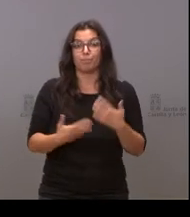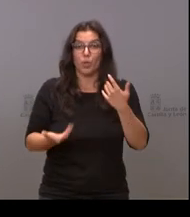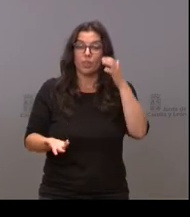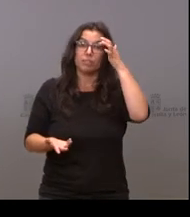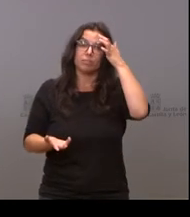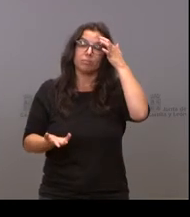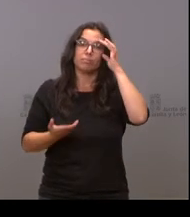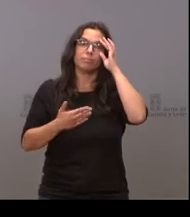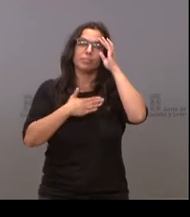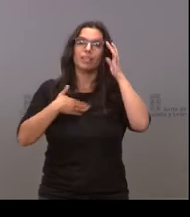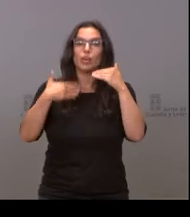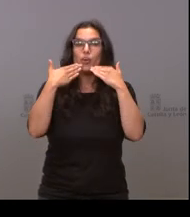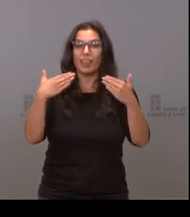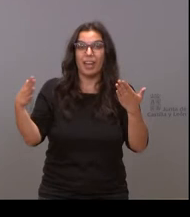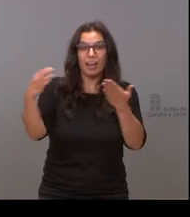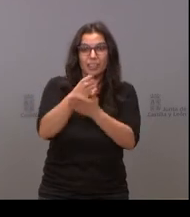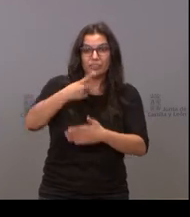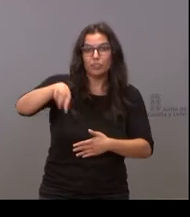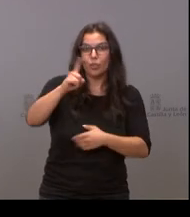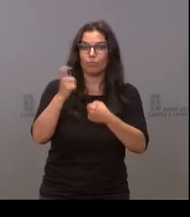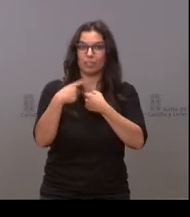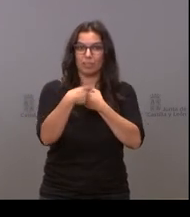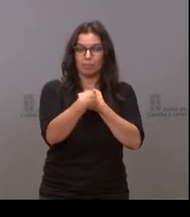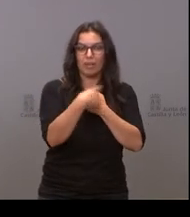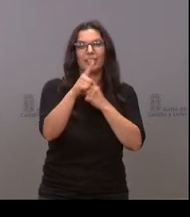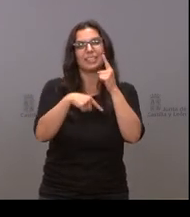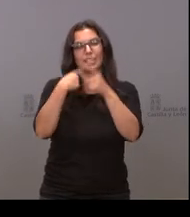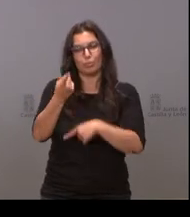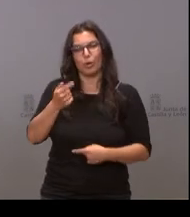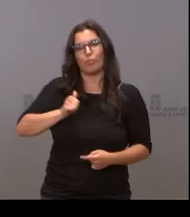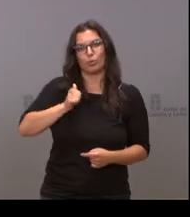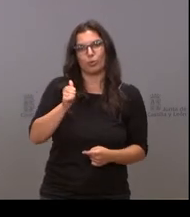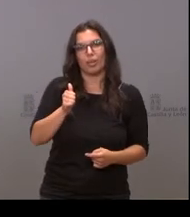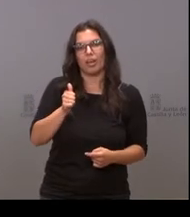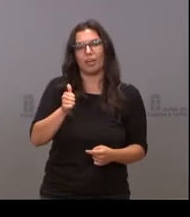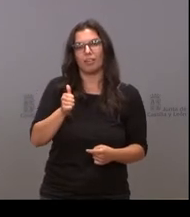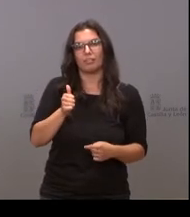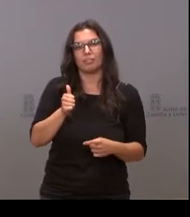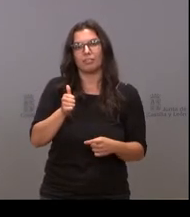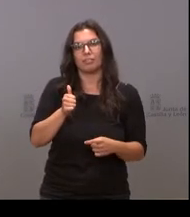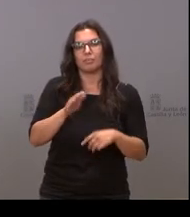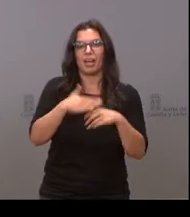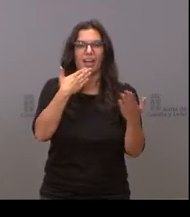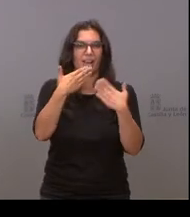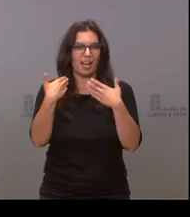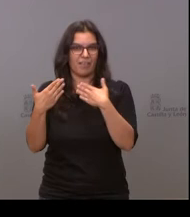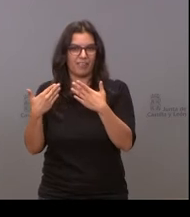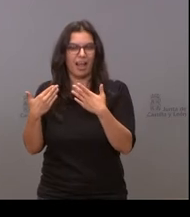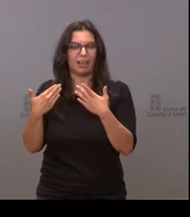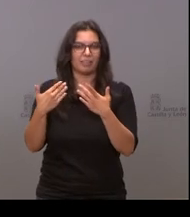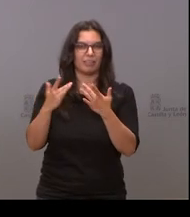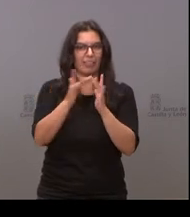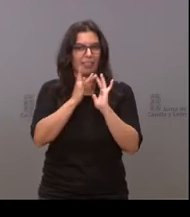quiero de ceros a todos vuestra asistencia luego tendremos la oportunidad de charlar amigablemente